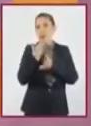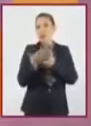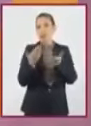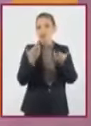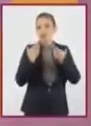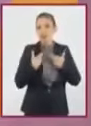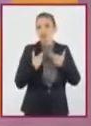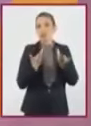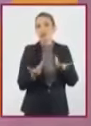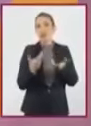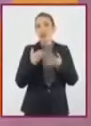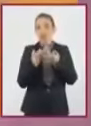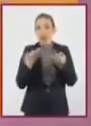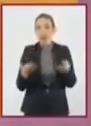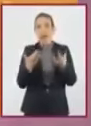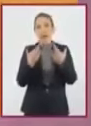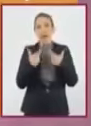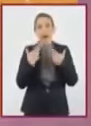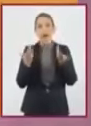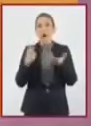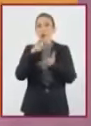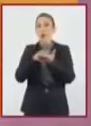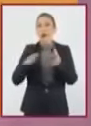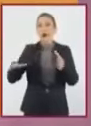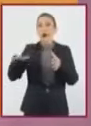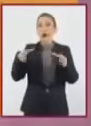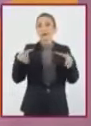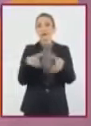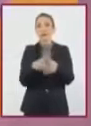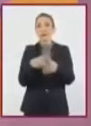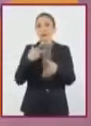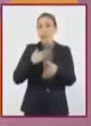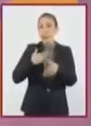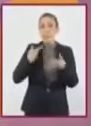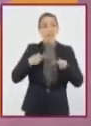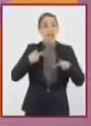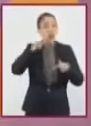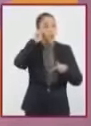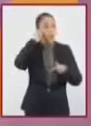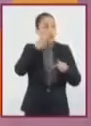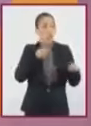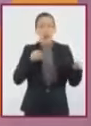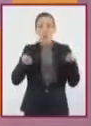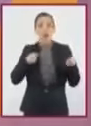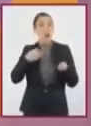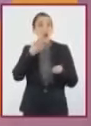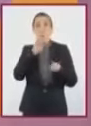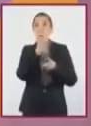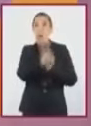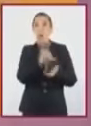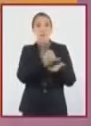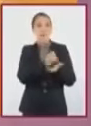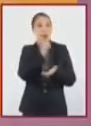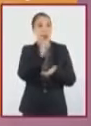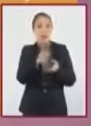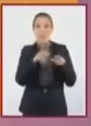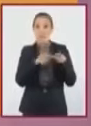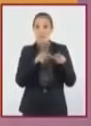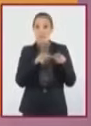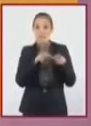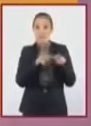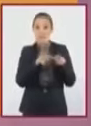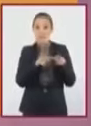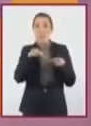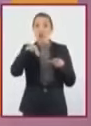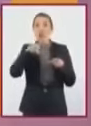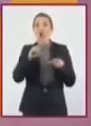decir, tierras o feudos. Tenían súbditos y estaban exentos de pagar impuestos. Dentro de